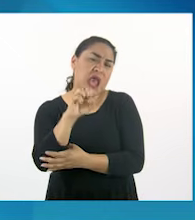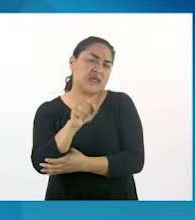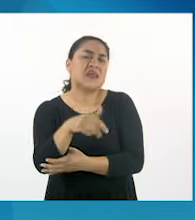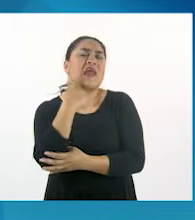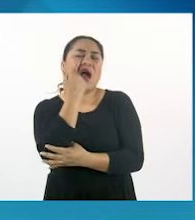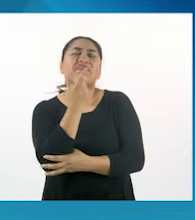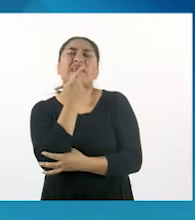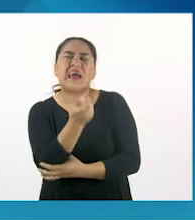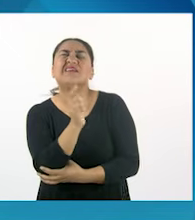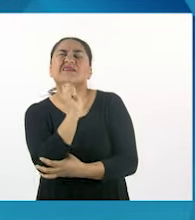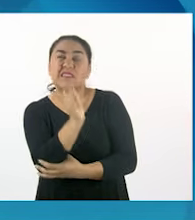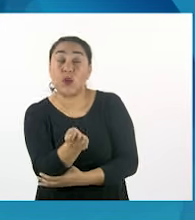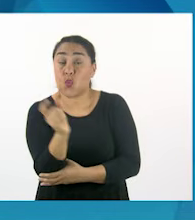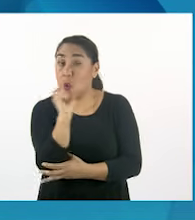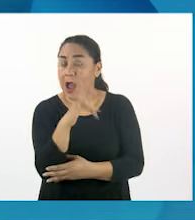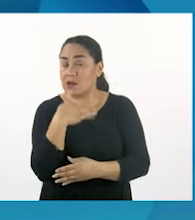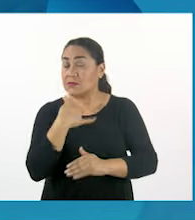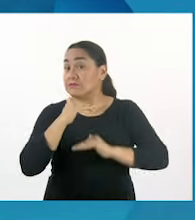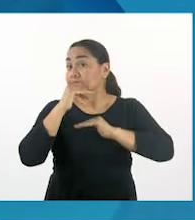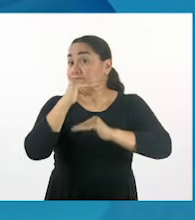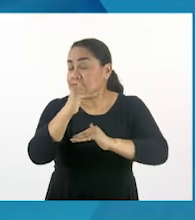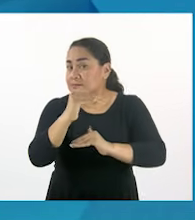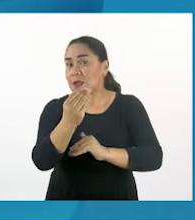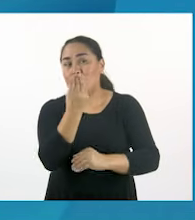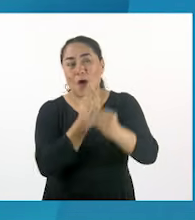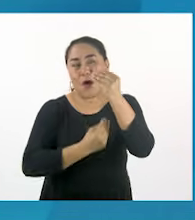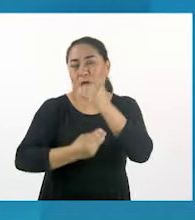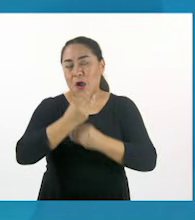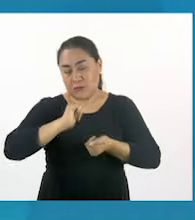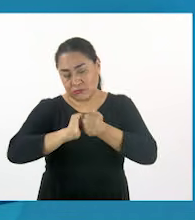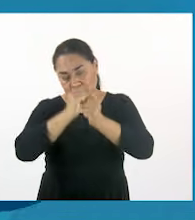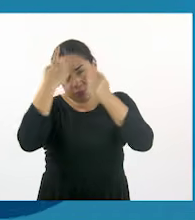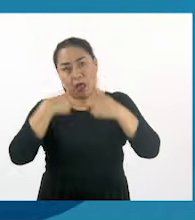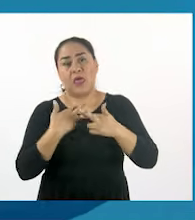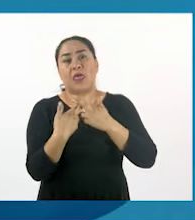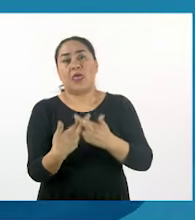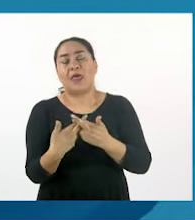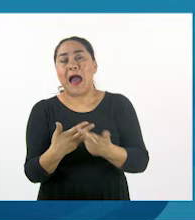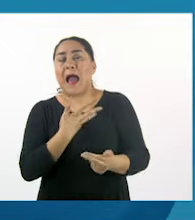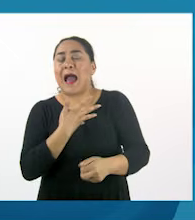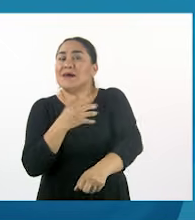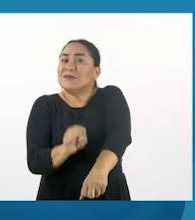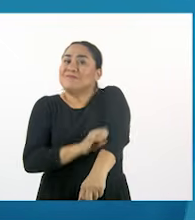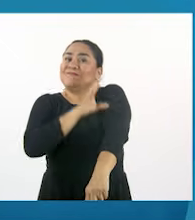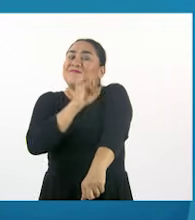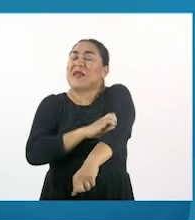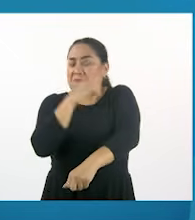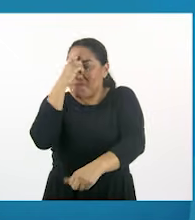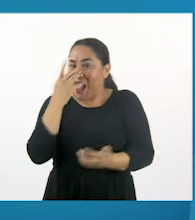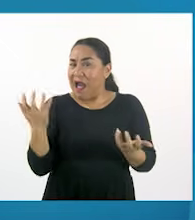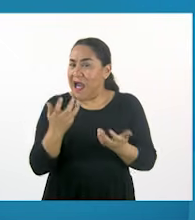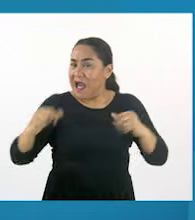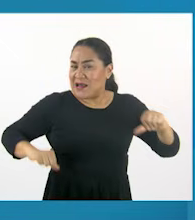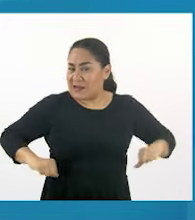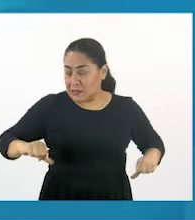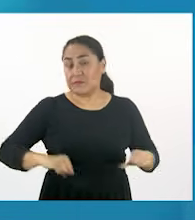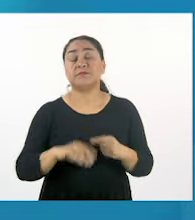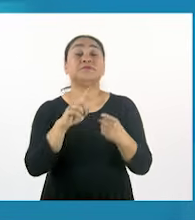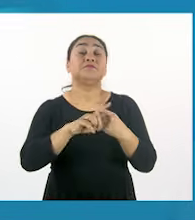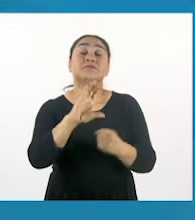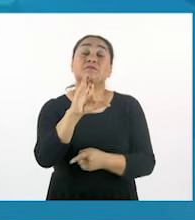que debes de comer para tener energía y poder realizar tus actividades. Los carbohidratos,